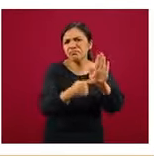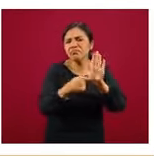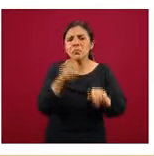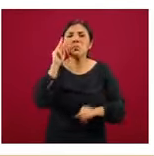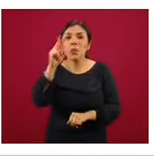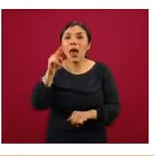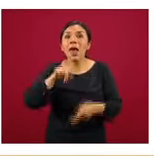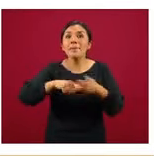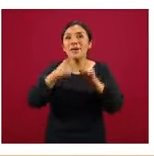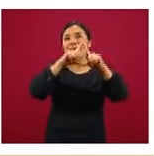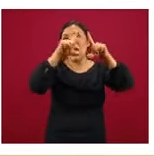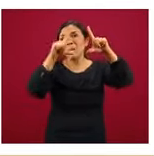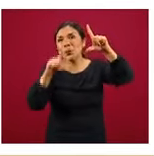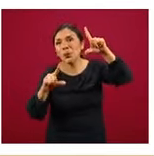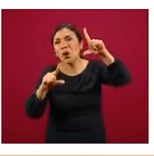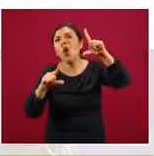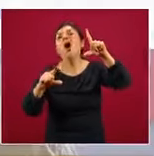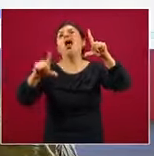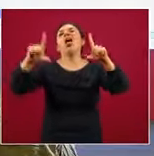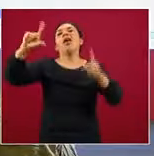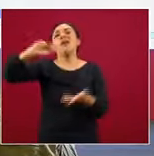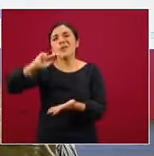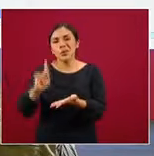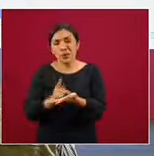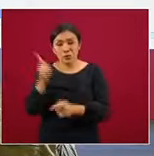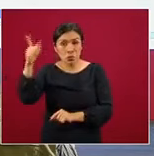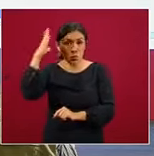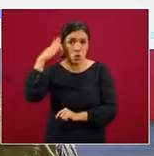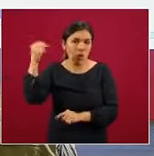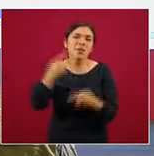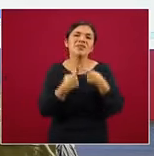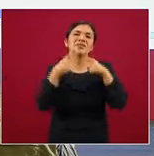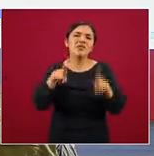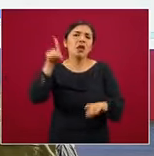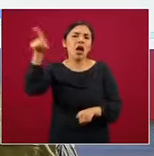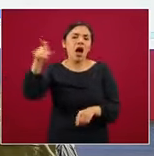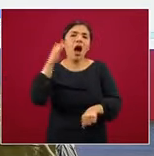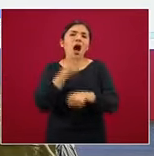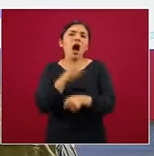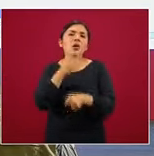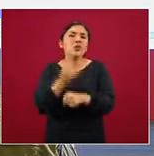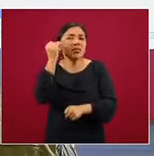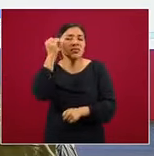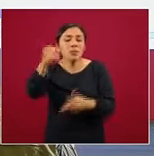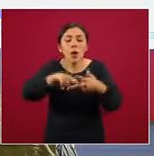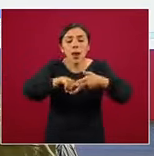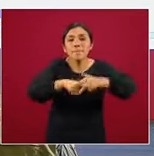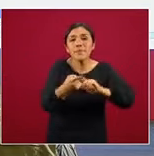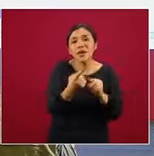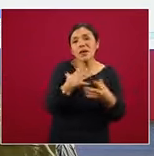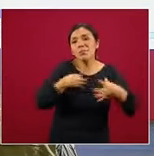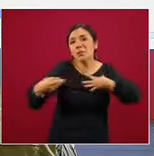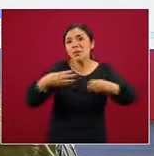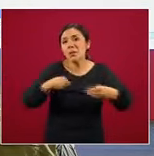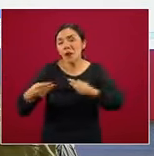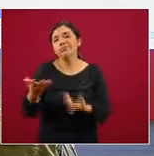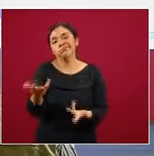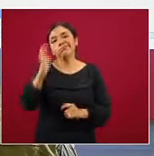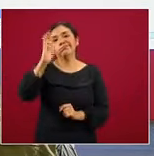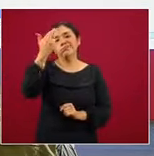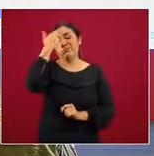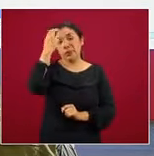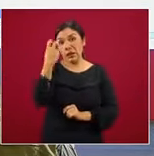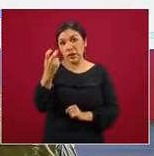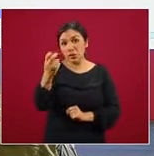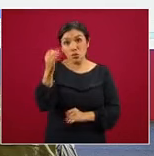se ve que bajó y luego volvió a subir. No es el caso de Colima, está en su fase inicial de transmisión y recordamos